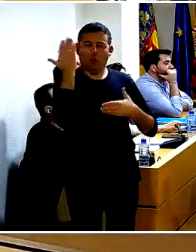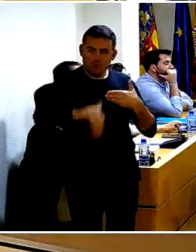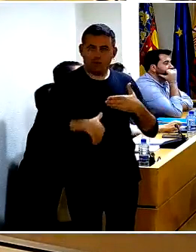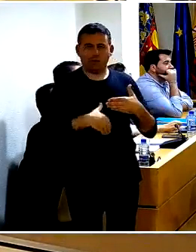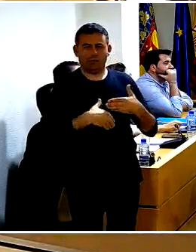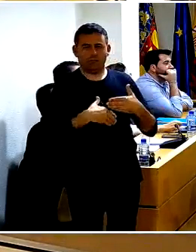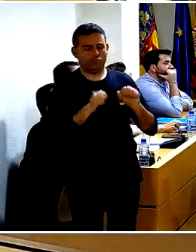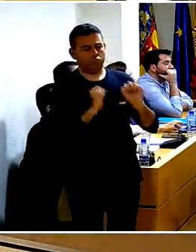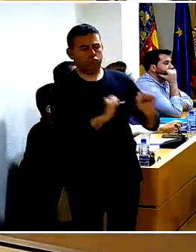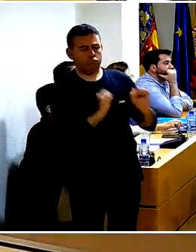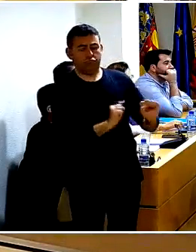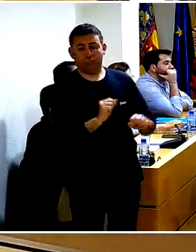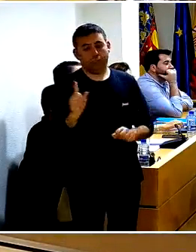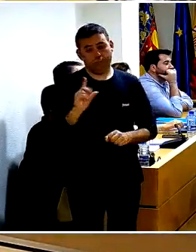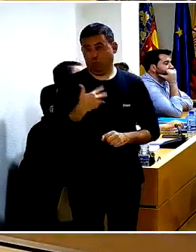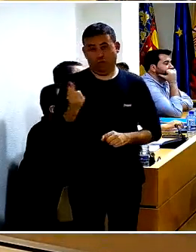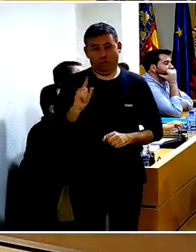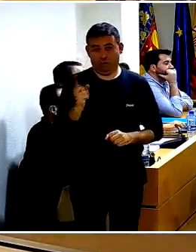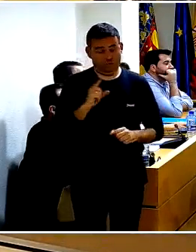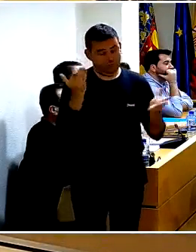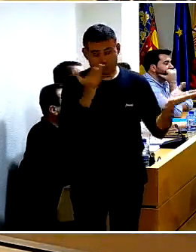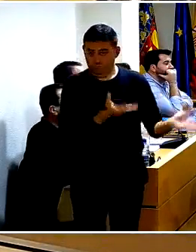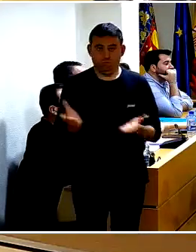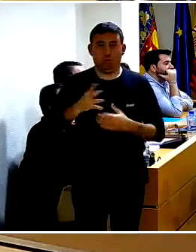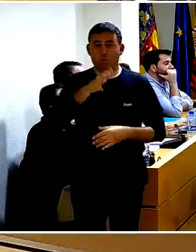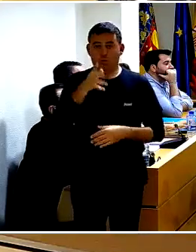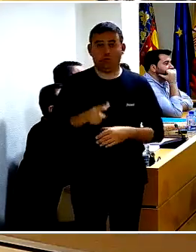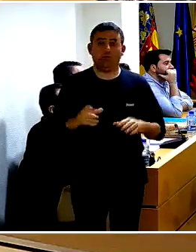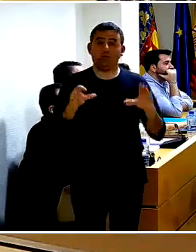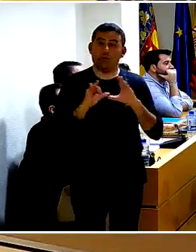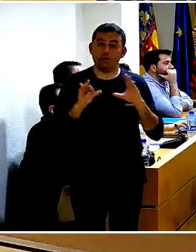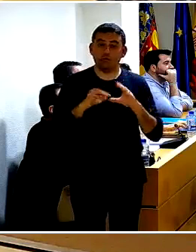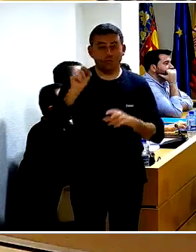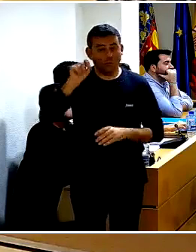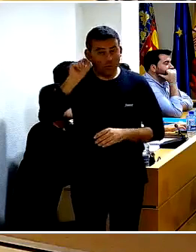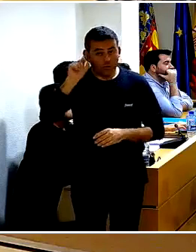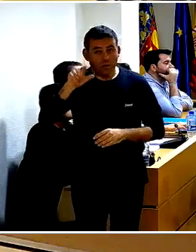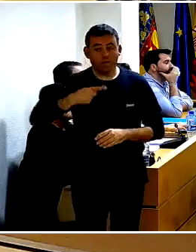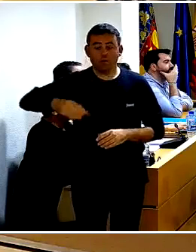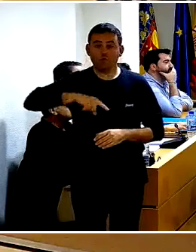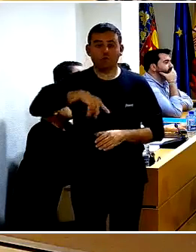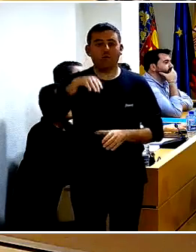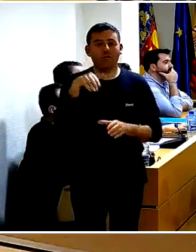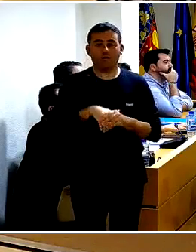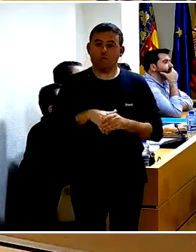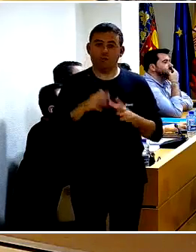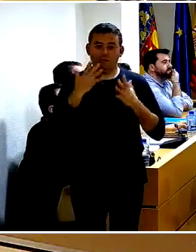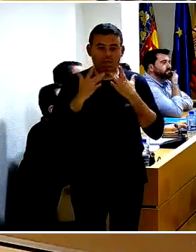y paiportinos, desde el Grupo Municipal de Ciudadanos de Paiporta en esta ocasión, nuestro voto será la